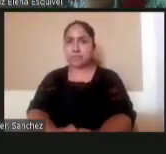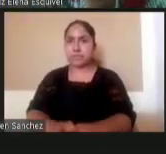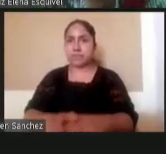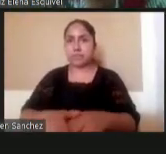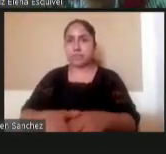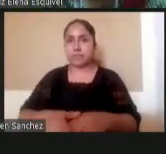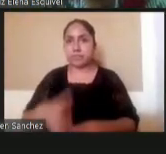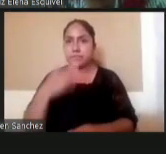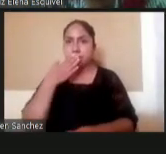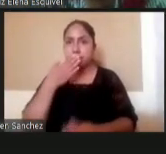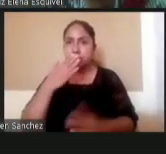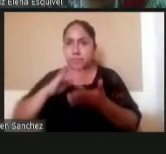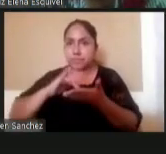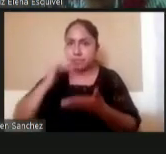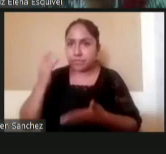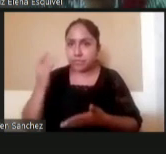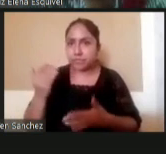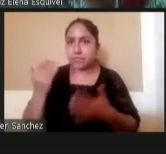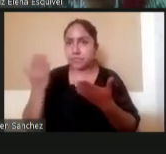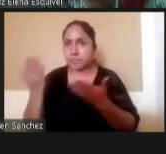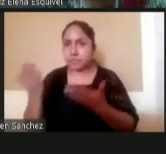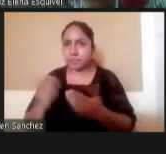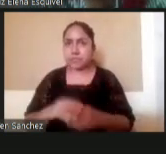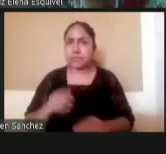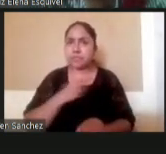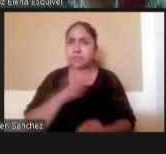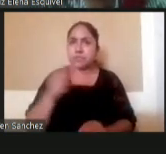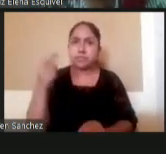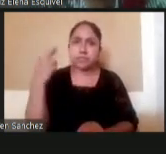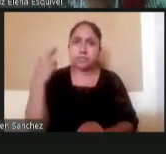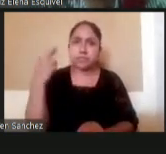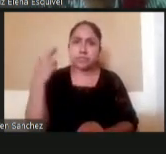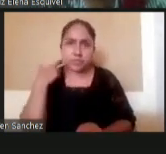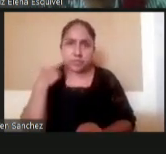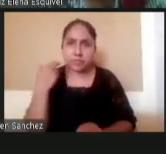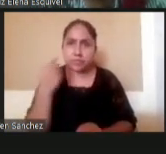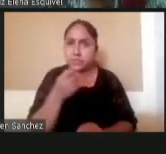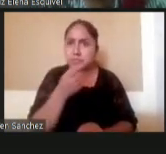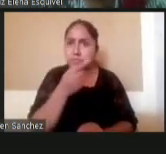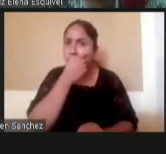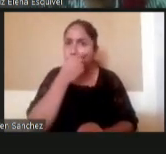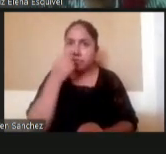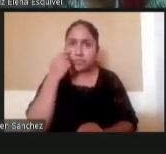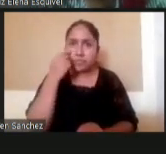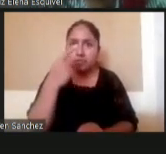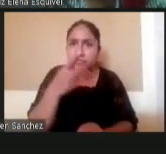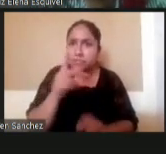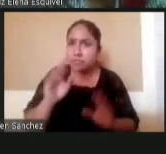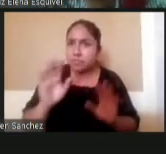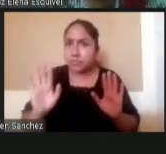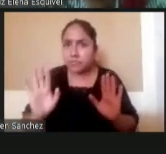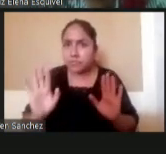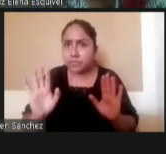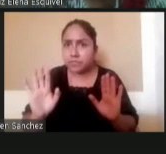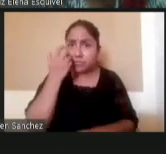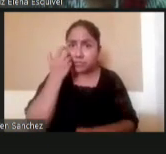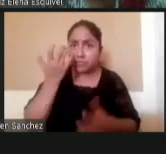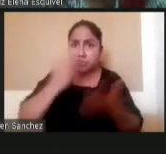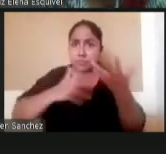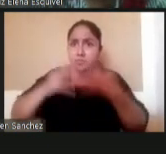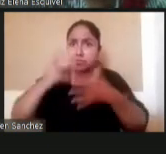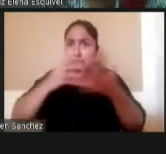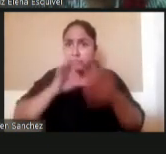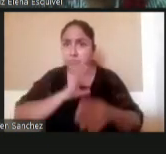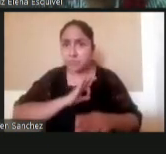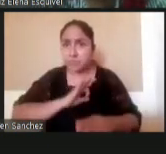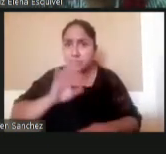Muy bien, gracias, señor secretario. Señores regidores, se pone a su consideración este punto de acuerdo. Si alguien desea hacer uso de la palabra, a favor de manifestarlo levantando